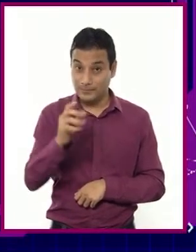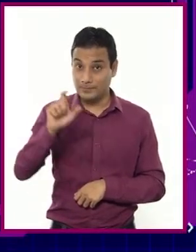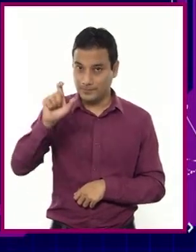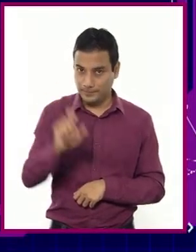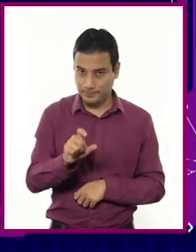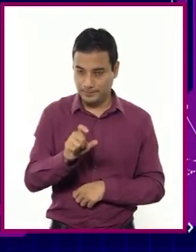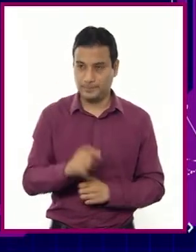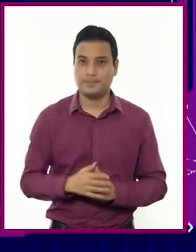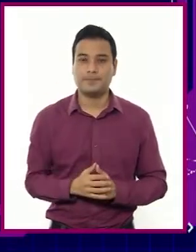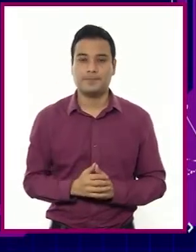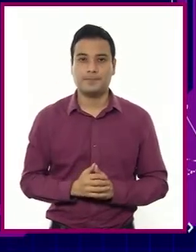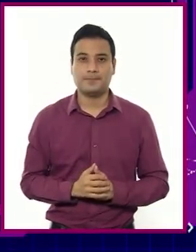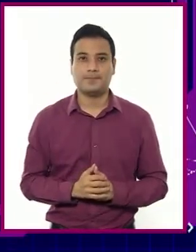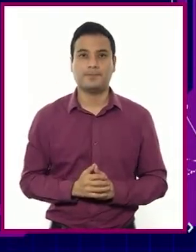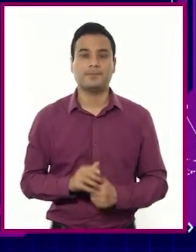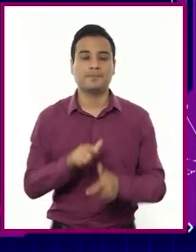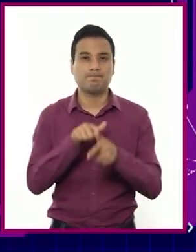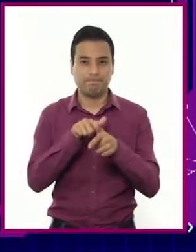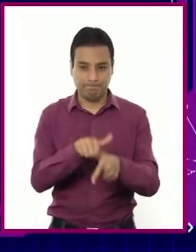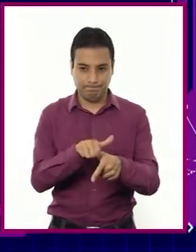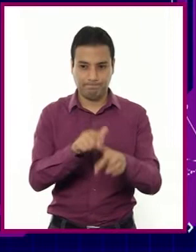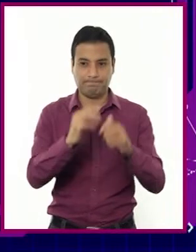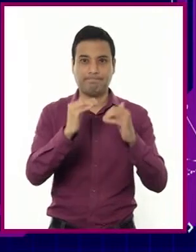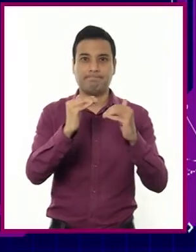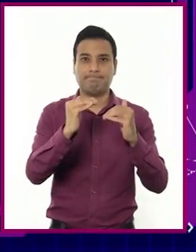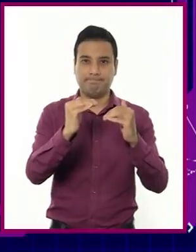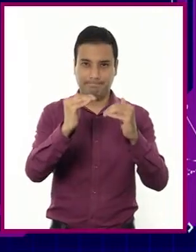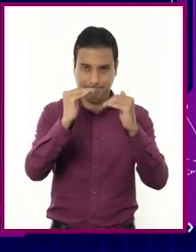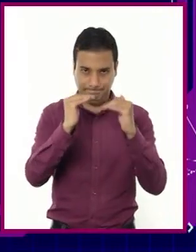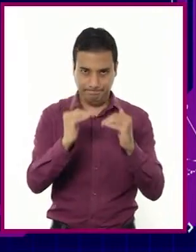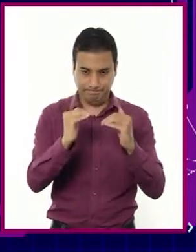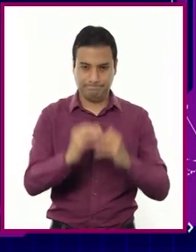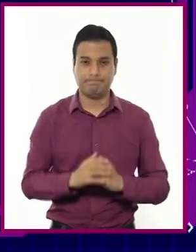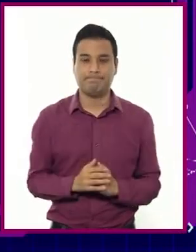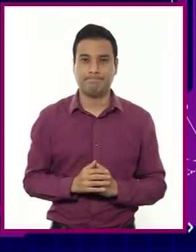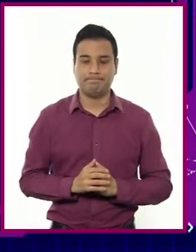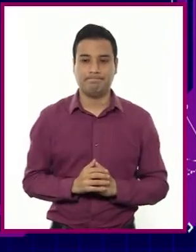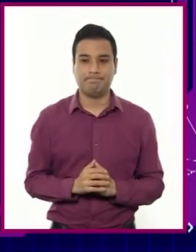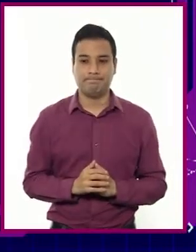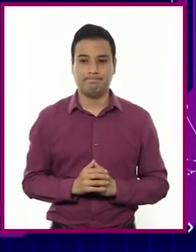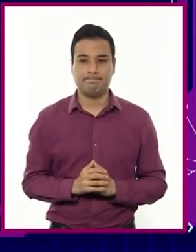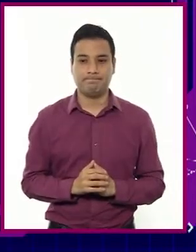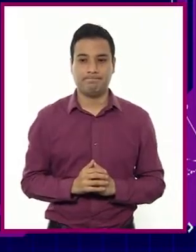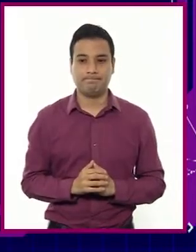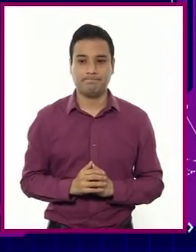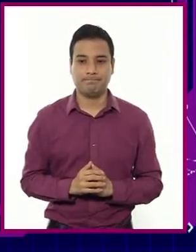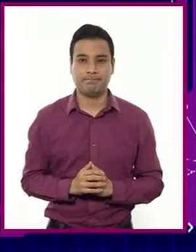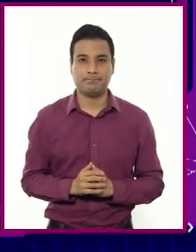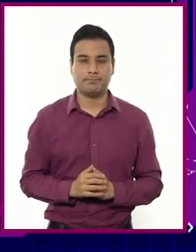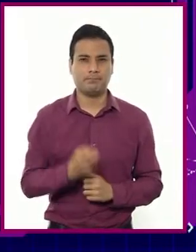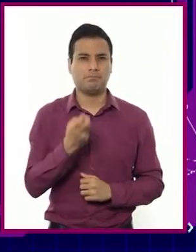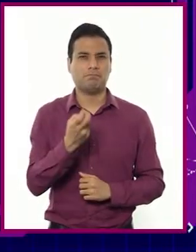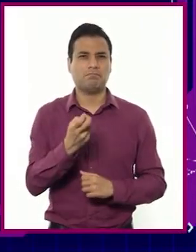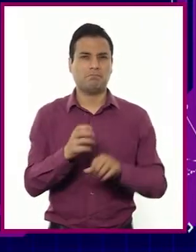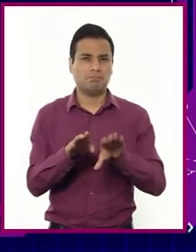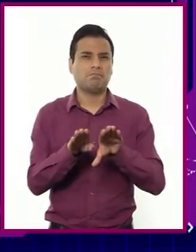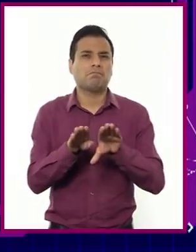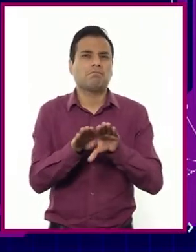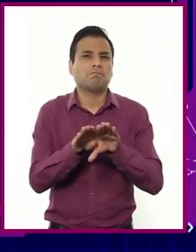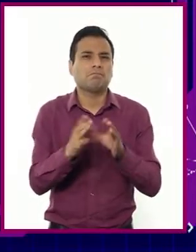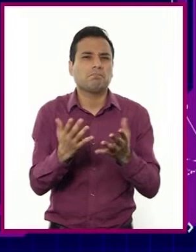0.74x. Seguimos con la solución. Tenemos que reducir términos semejantes para despejar a la